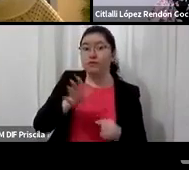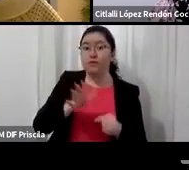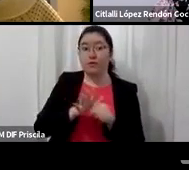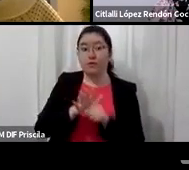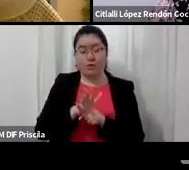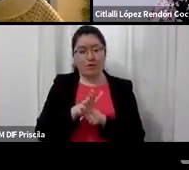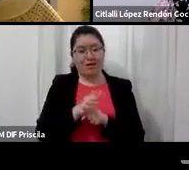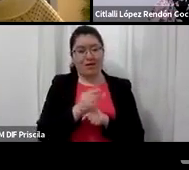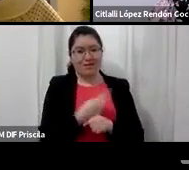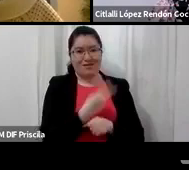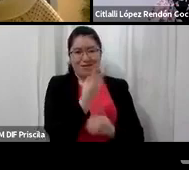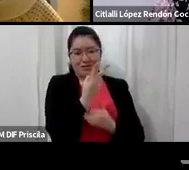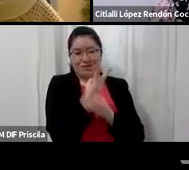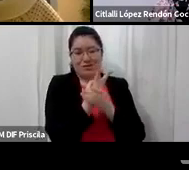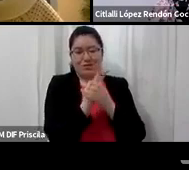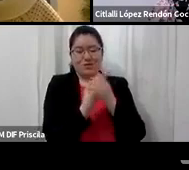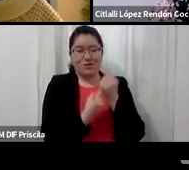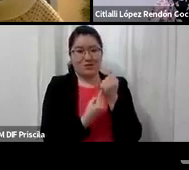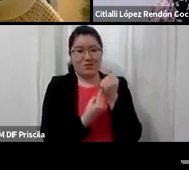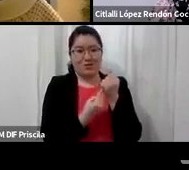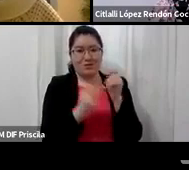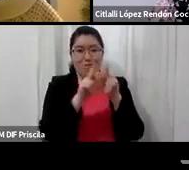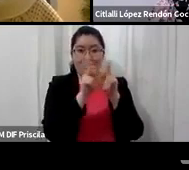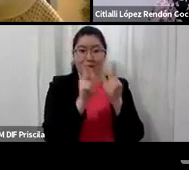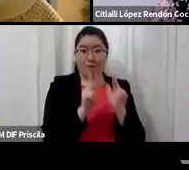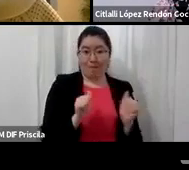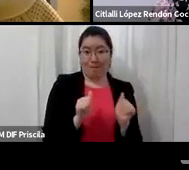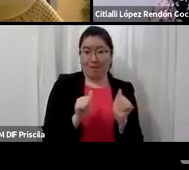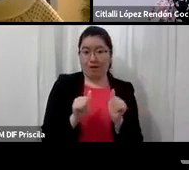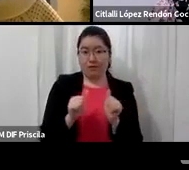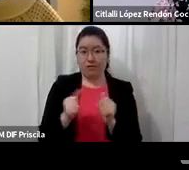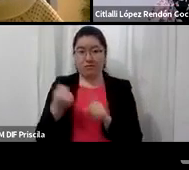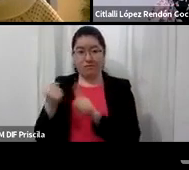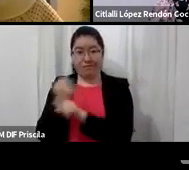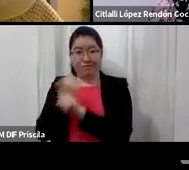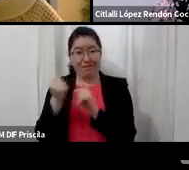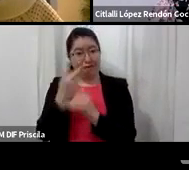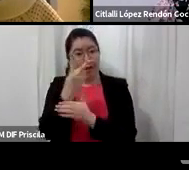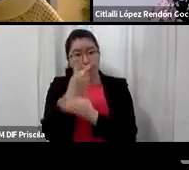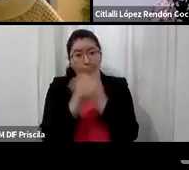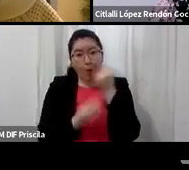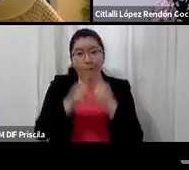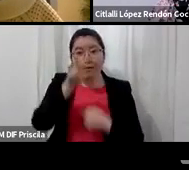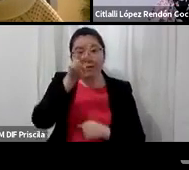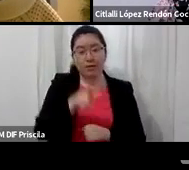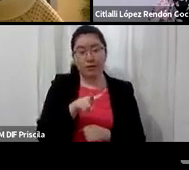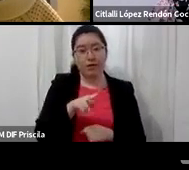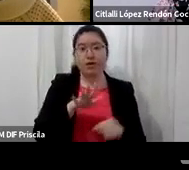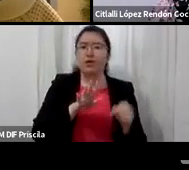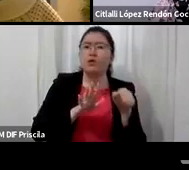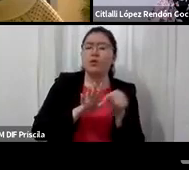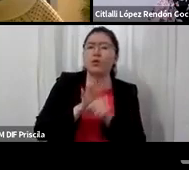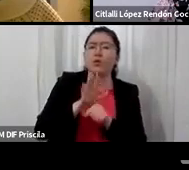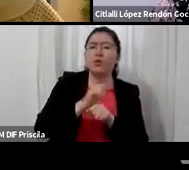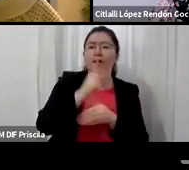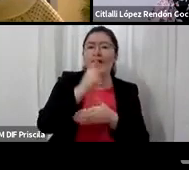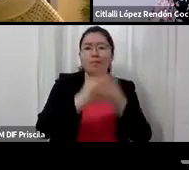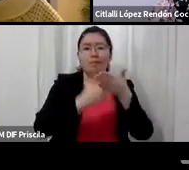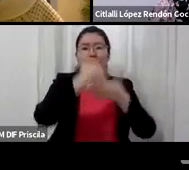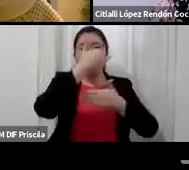binomio paz-violencia? Entonces, ¿cuáles son aquellos proyectos que permitan que realmente las